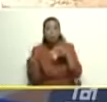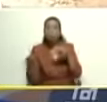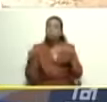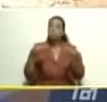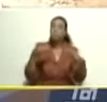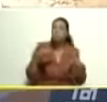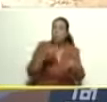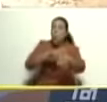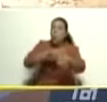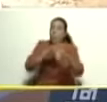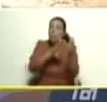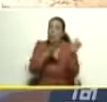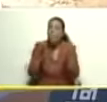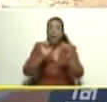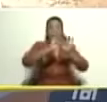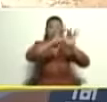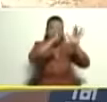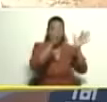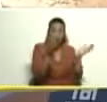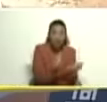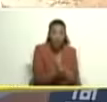una fase, mira, en la pandemia.